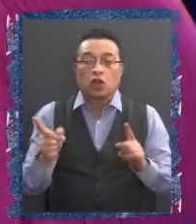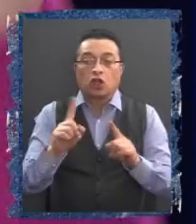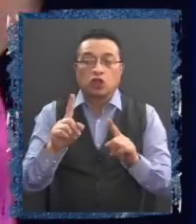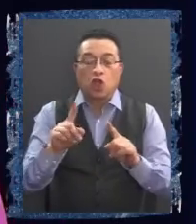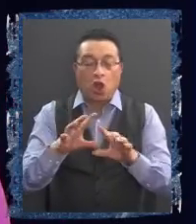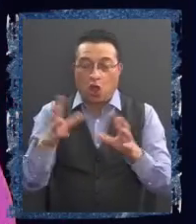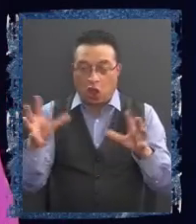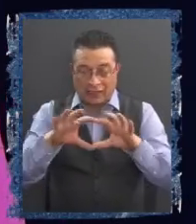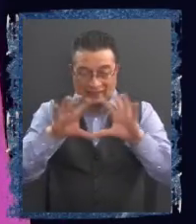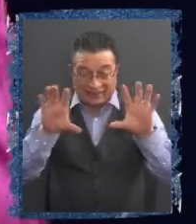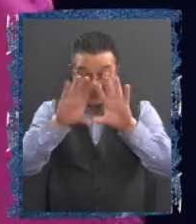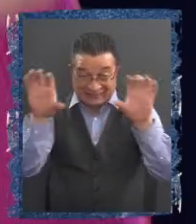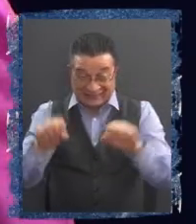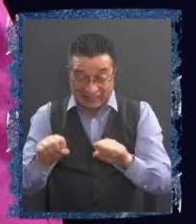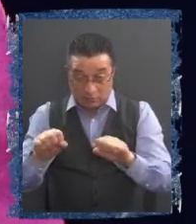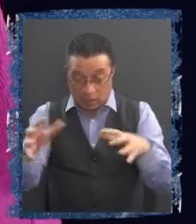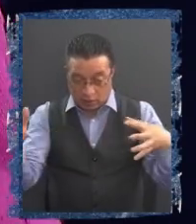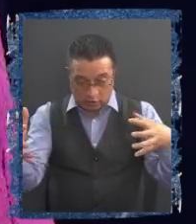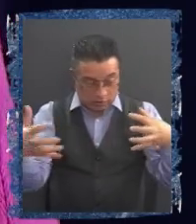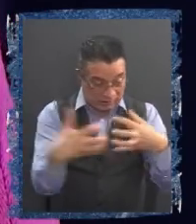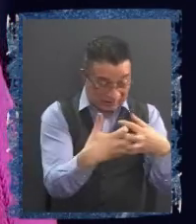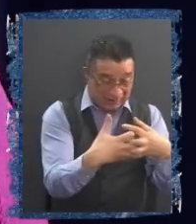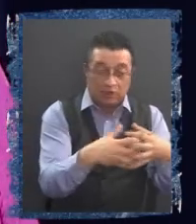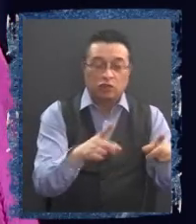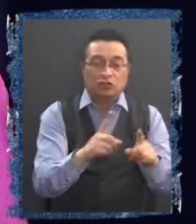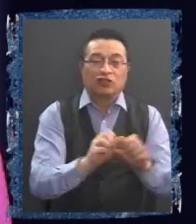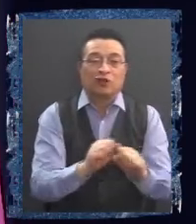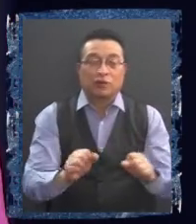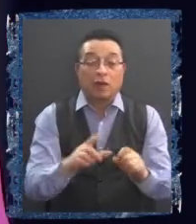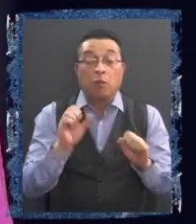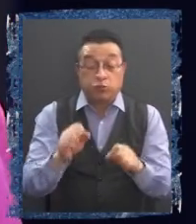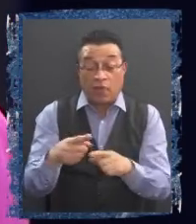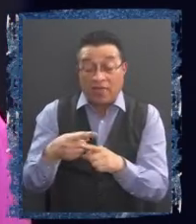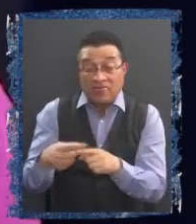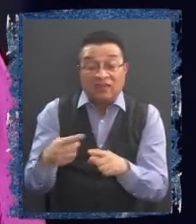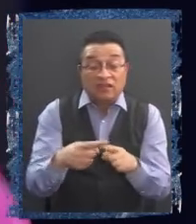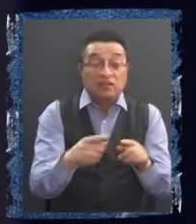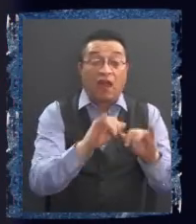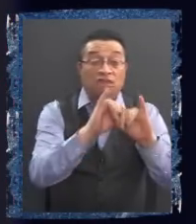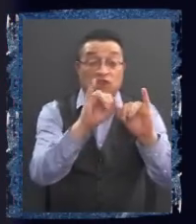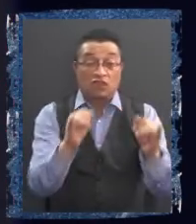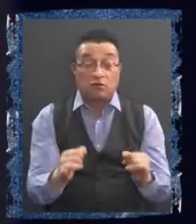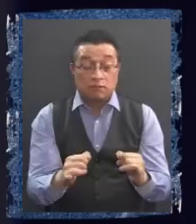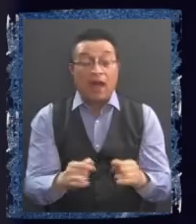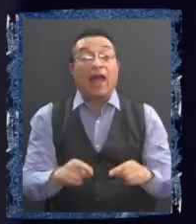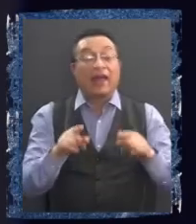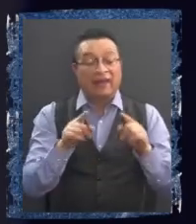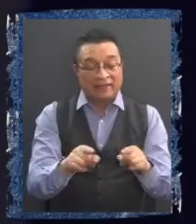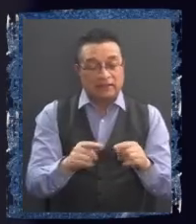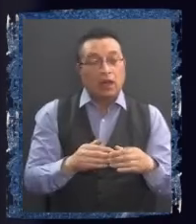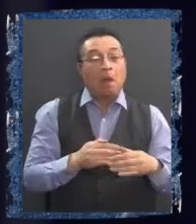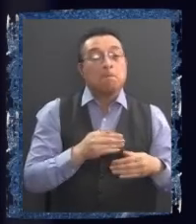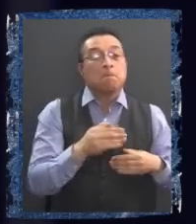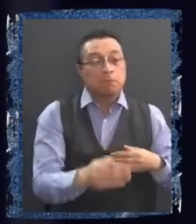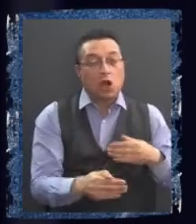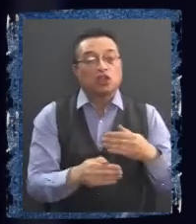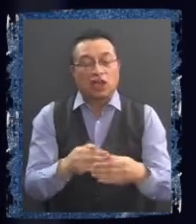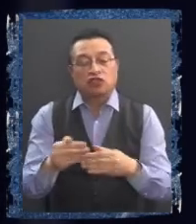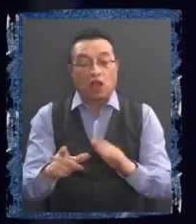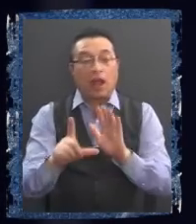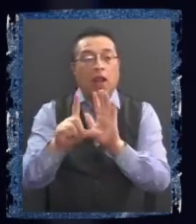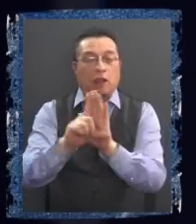el sistema global, puede tener distintas formas y eso va a ser proceso